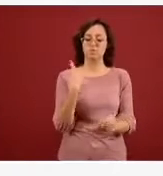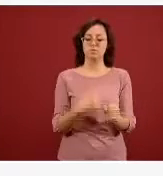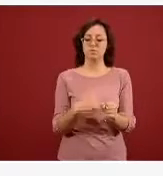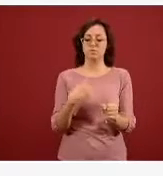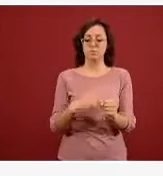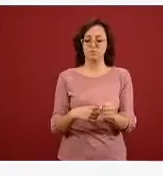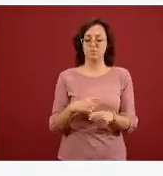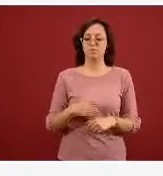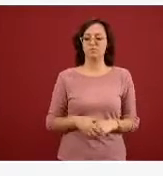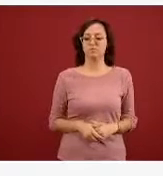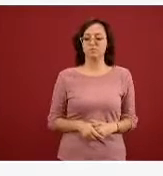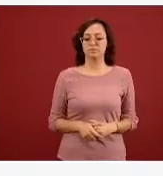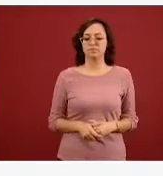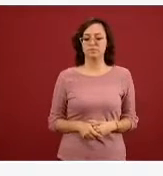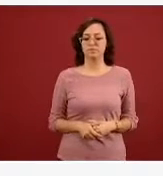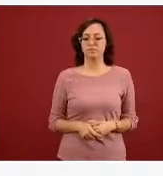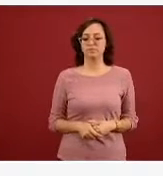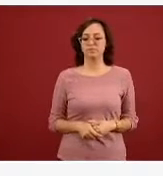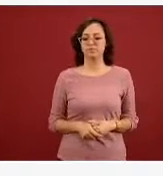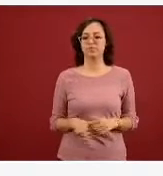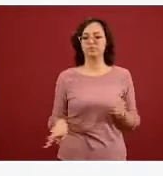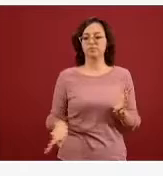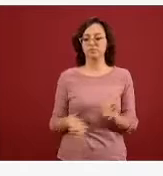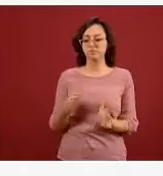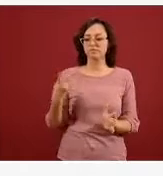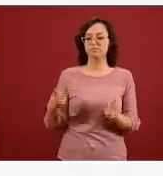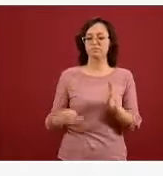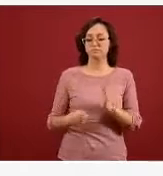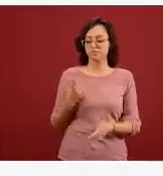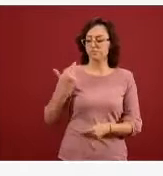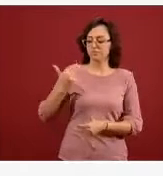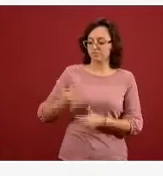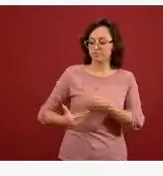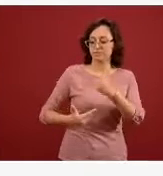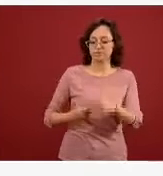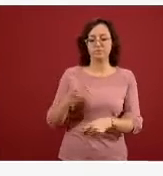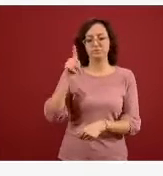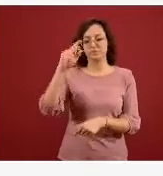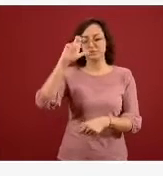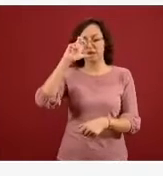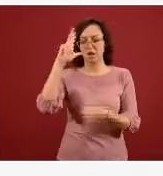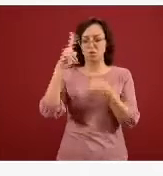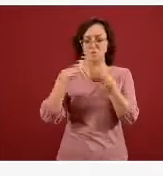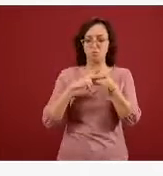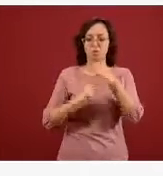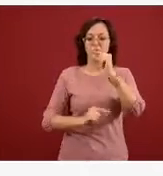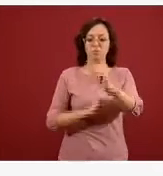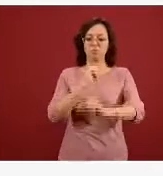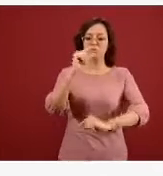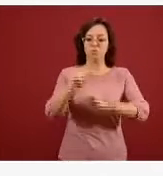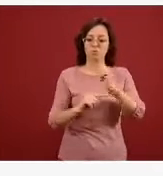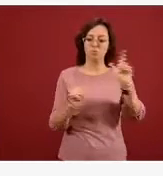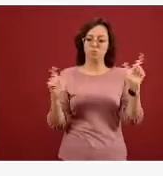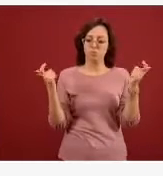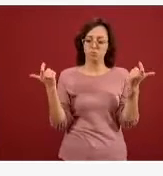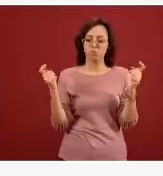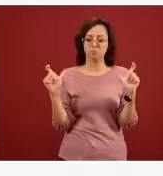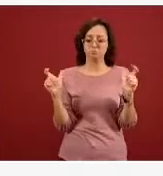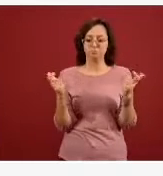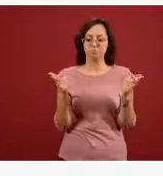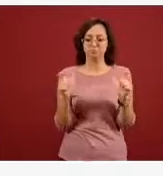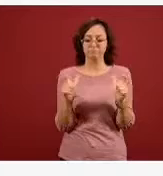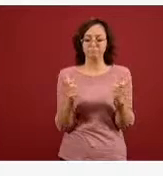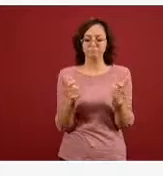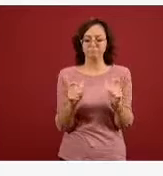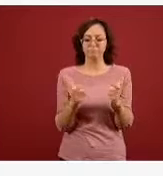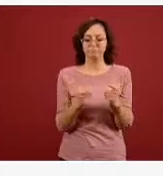presentado. Y como hemos venido observando, progresivamente Europa empieza a disminuir su contribución a